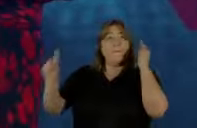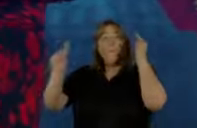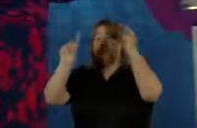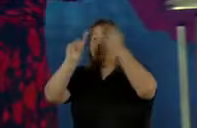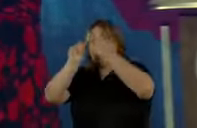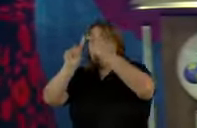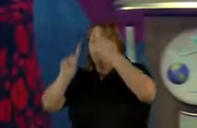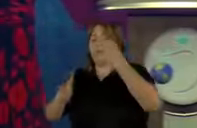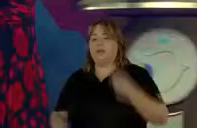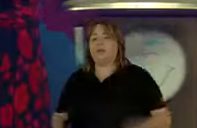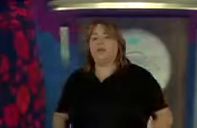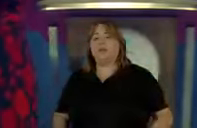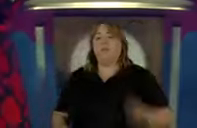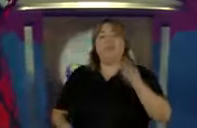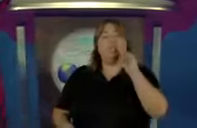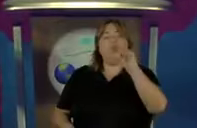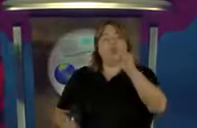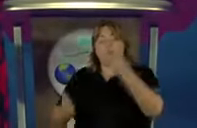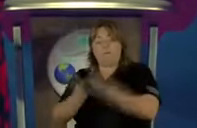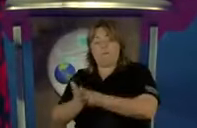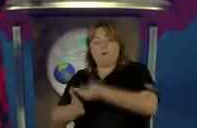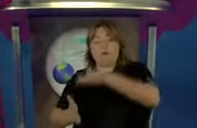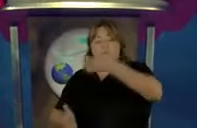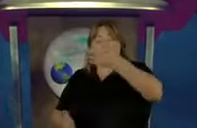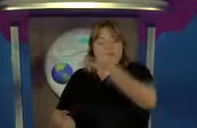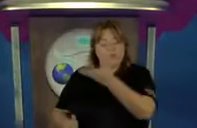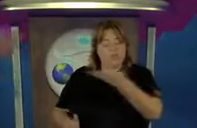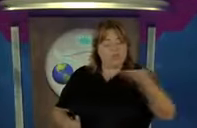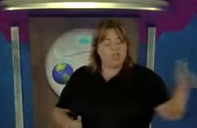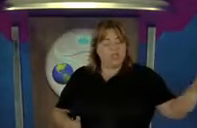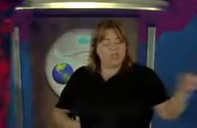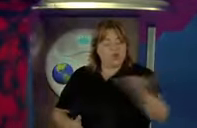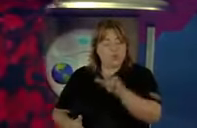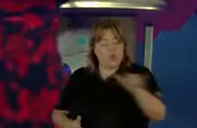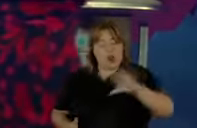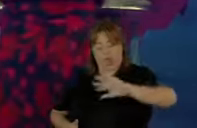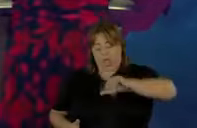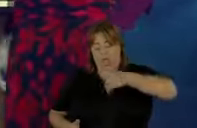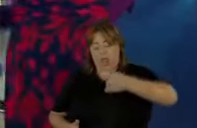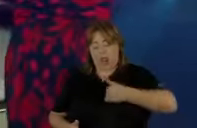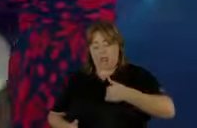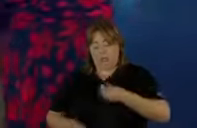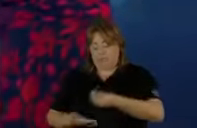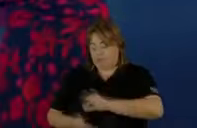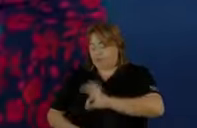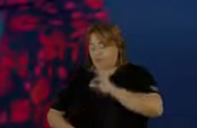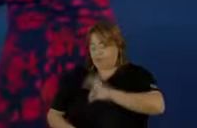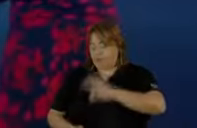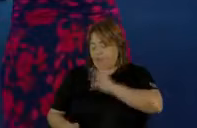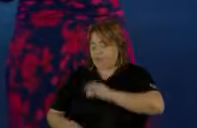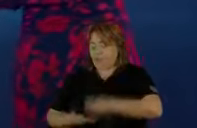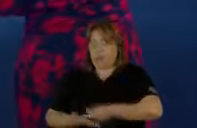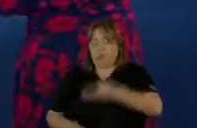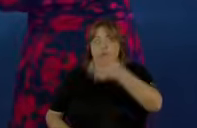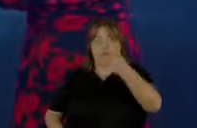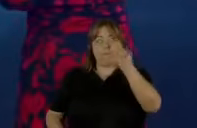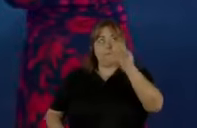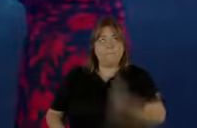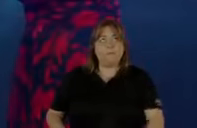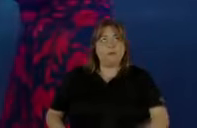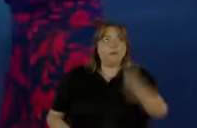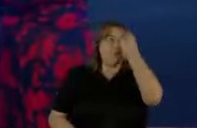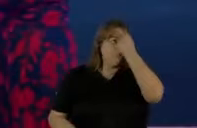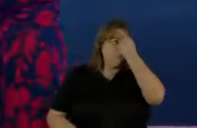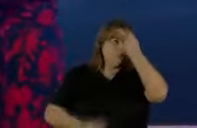para ti. Y que tú seas prosperado en todas las cosas como Él quiere que tú prospere. Me hago entender, hermano. Me hago entender,